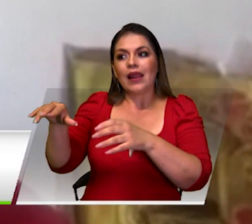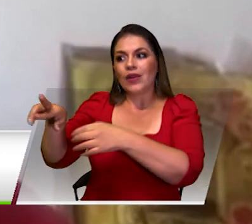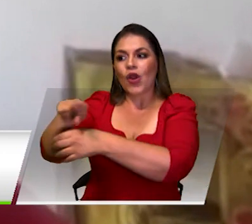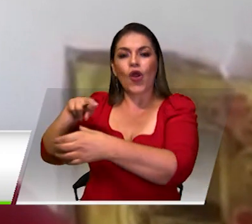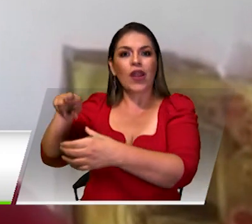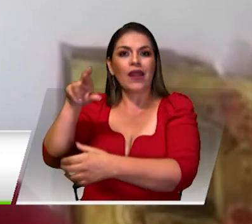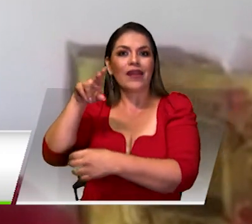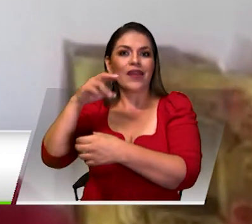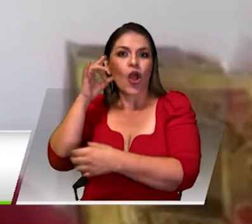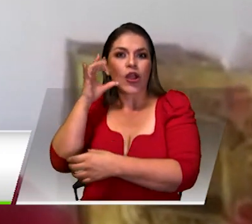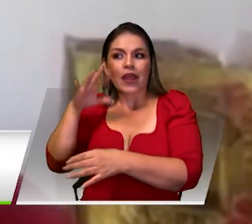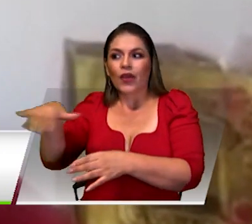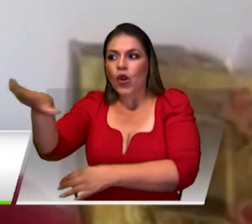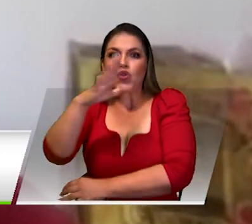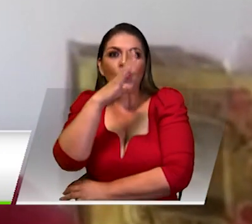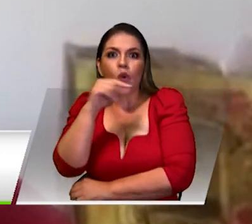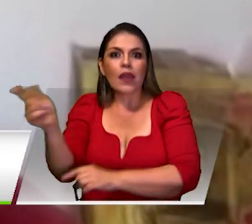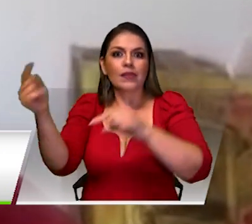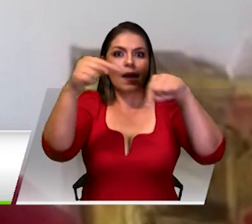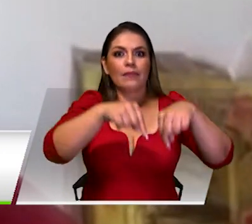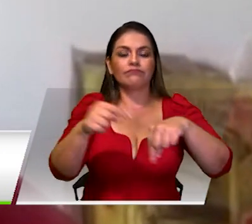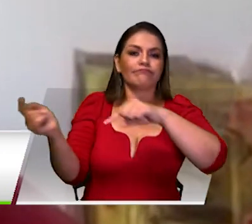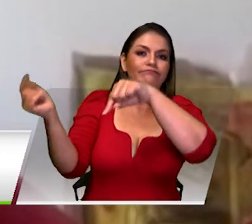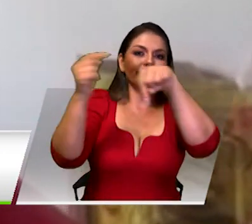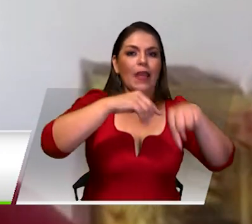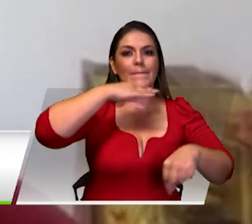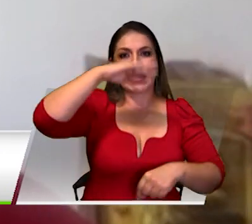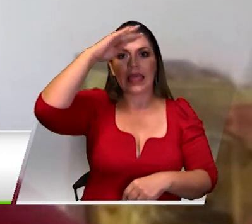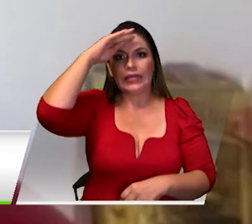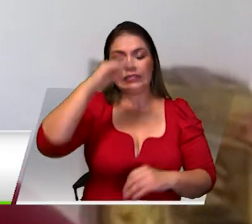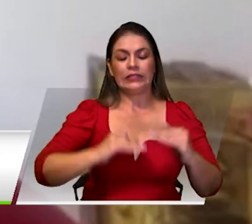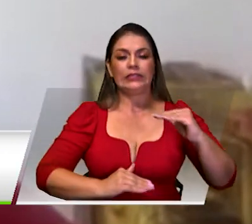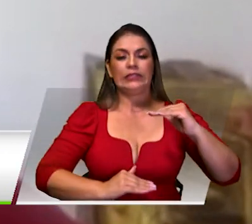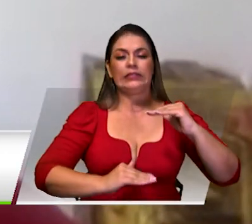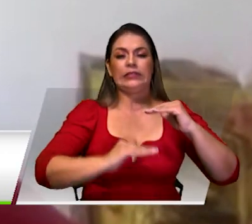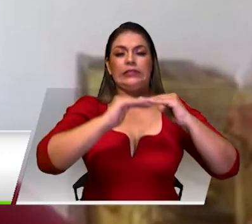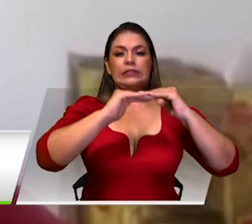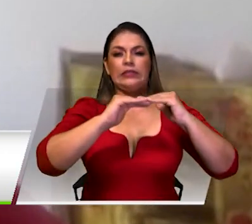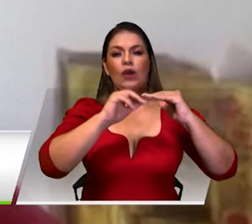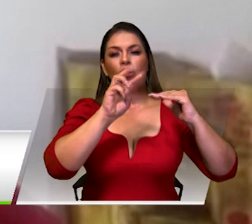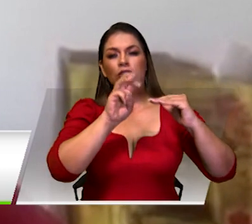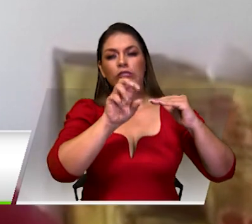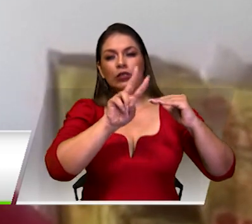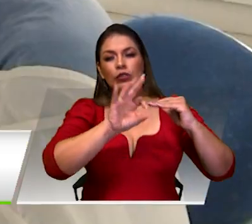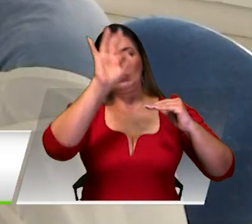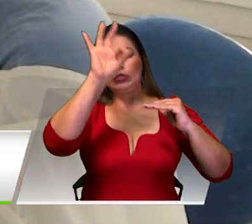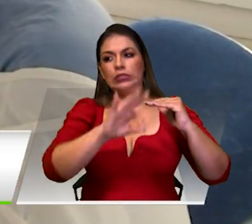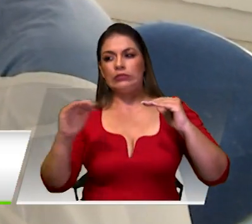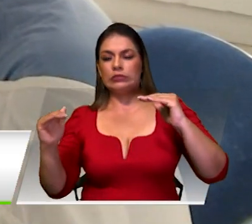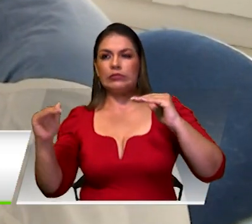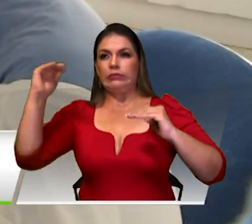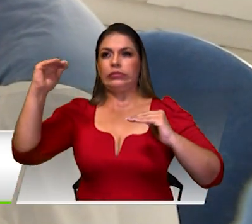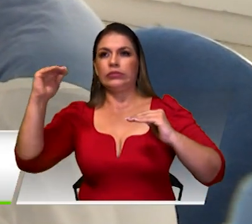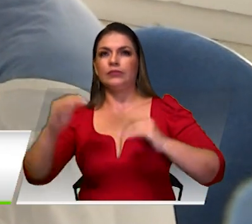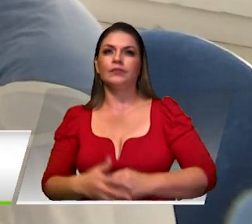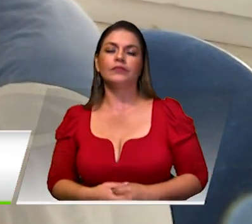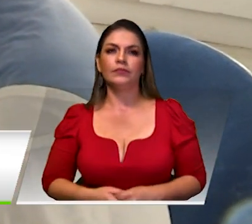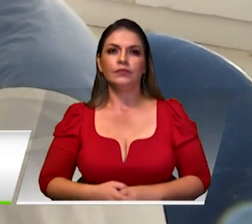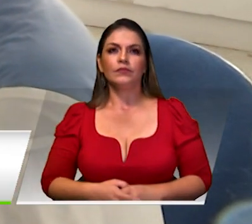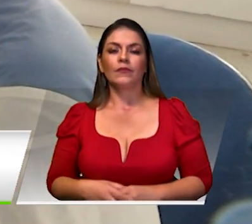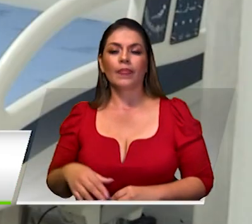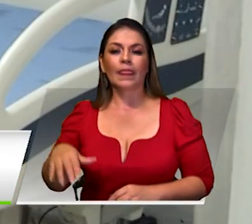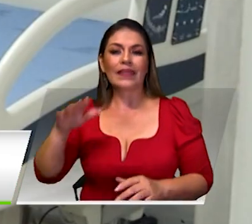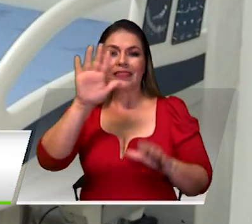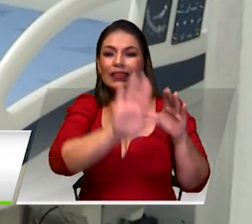donde hoy creo que la ocupación está un poco menor que la del río negro la ocupación total del departamento